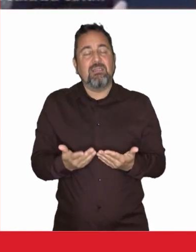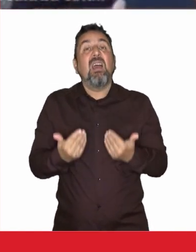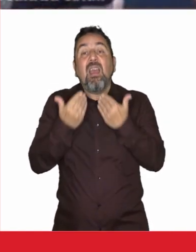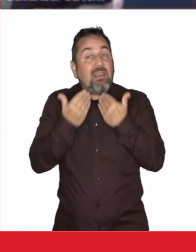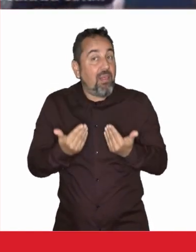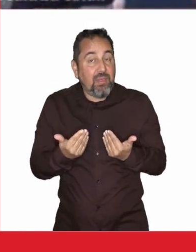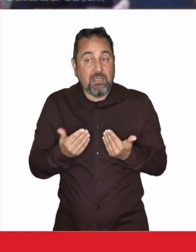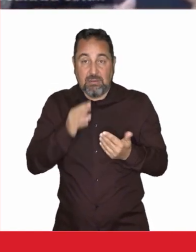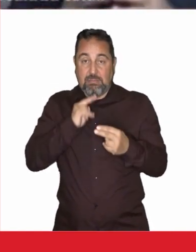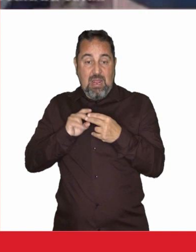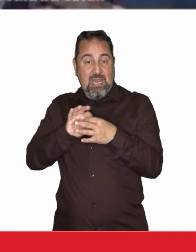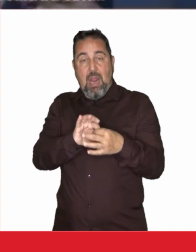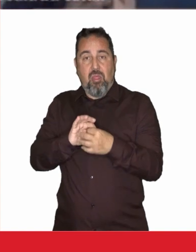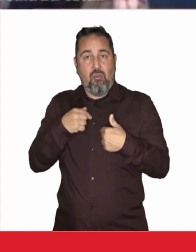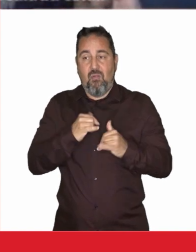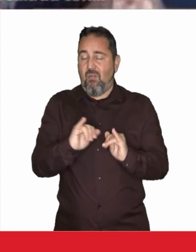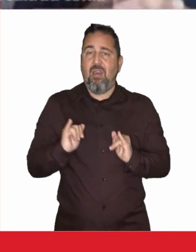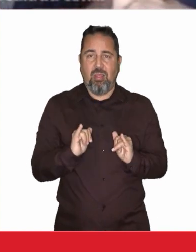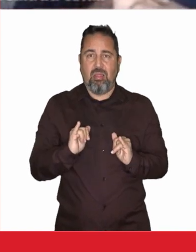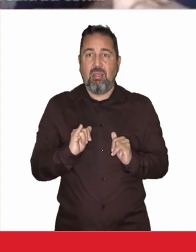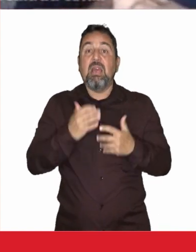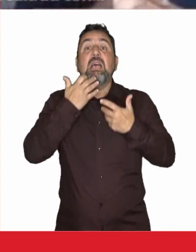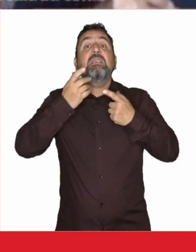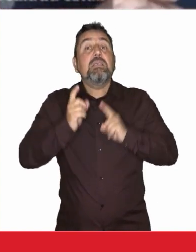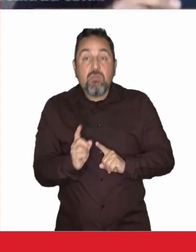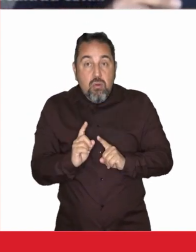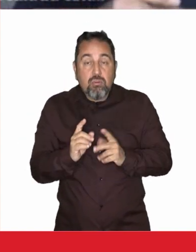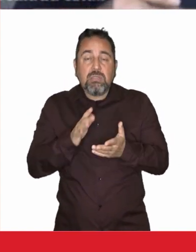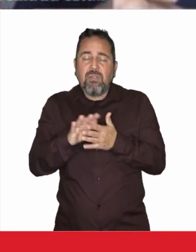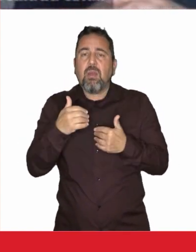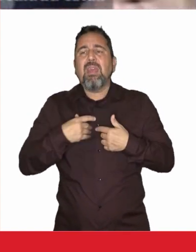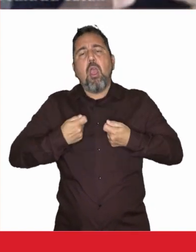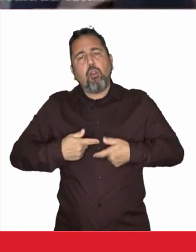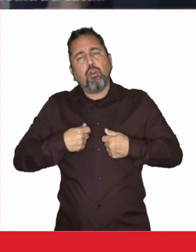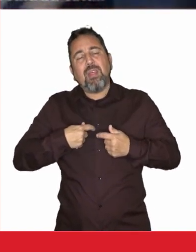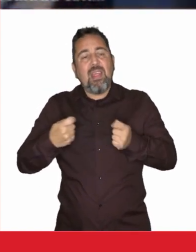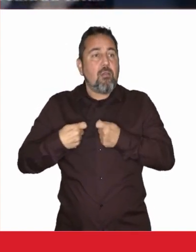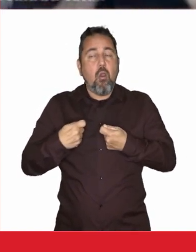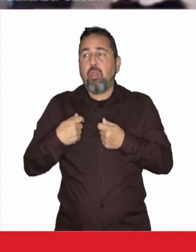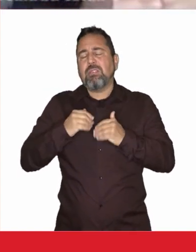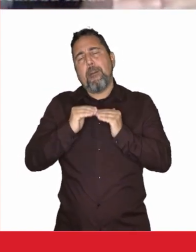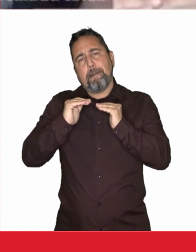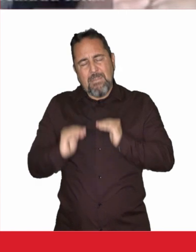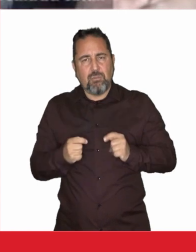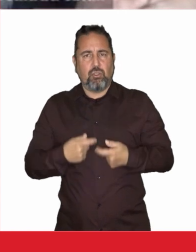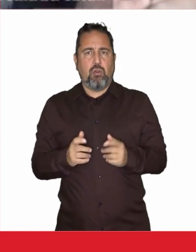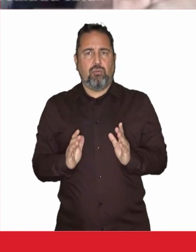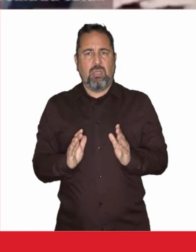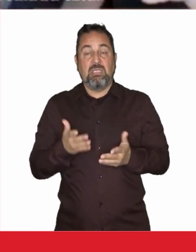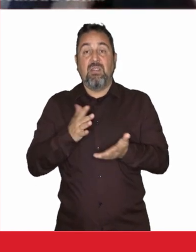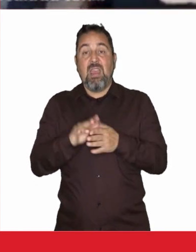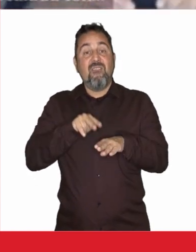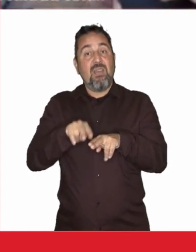significativamente mejores gracias a estas relaciones que tengo. O si no, lo que van a hacer es reducirme los costes del